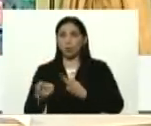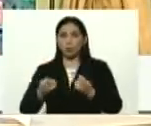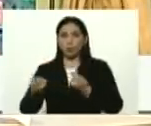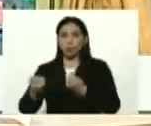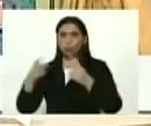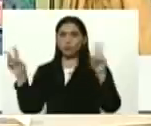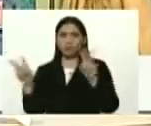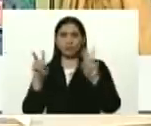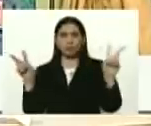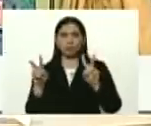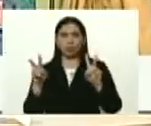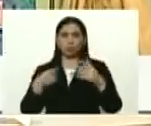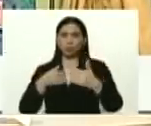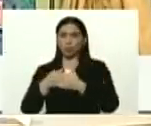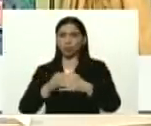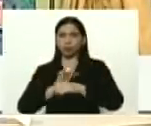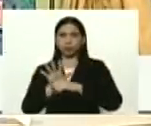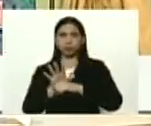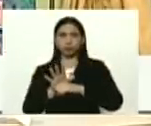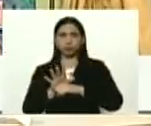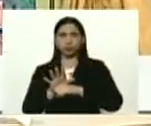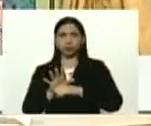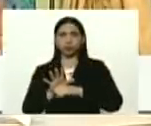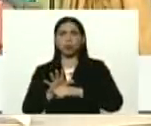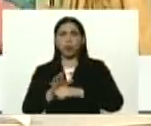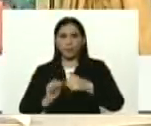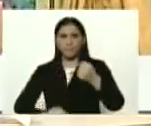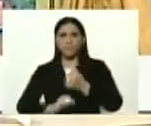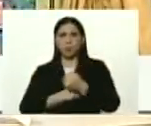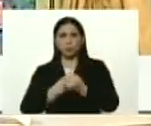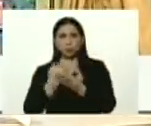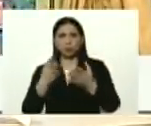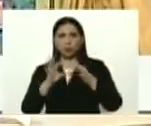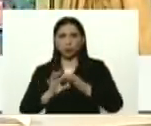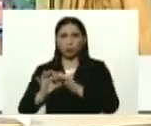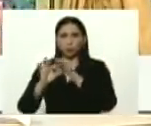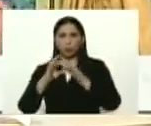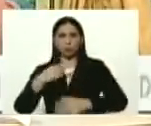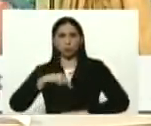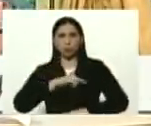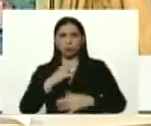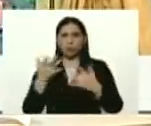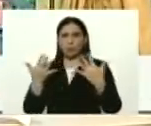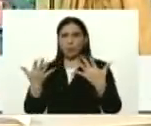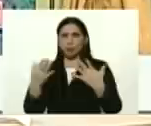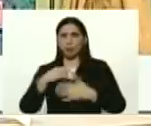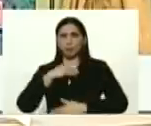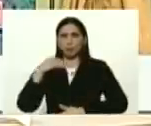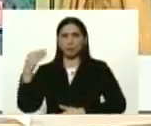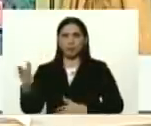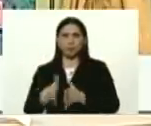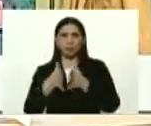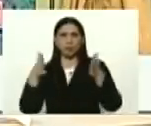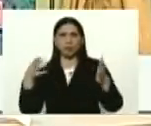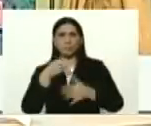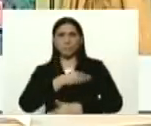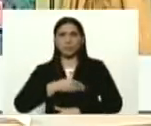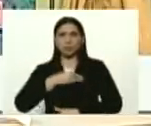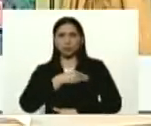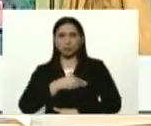a la victoria contra el coronavirus. Cuento con ustedes, unamos nuestras manos con el espíritu de la gran